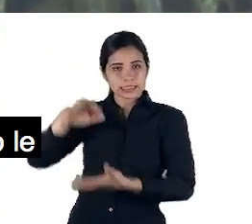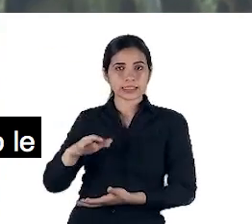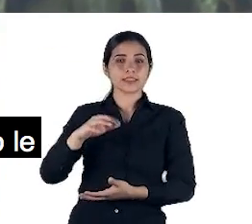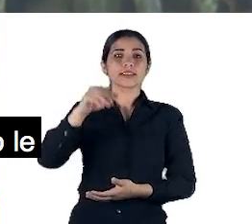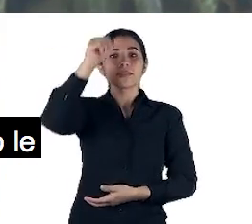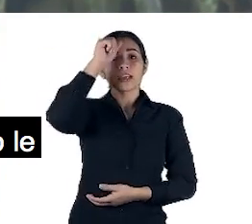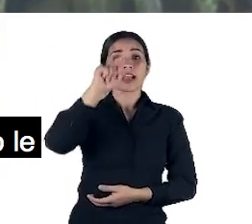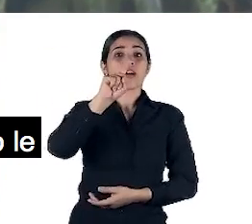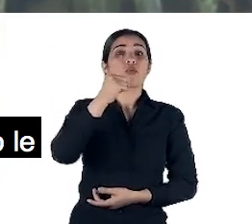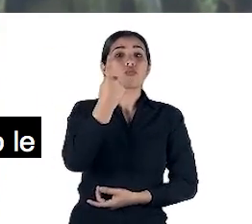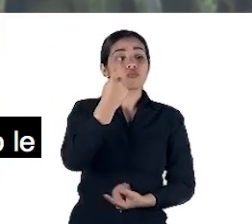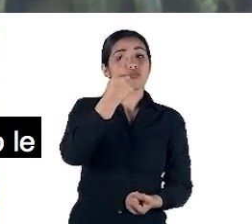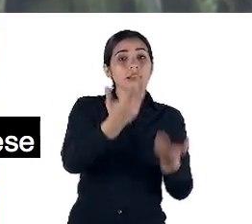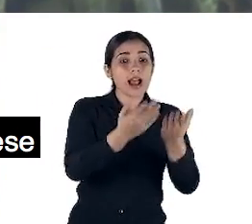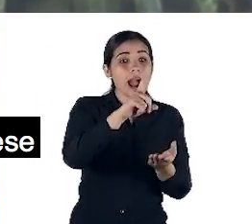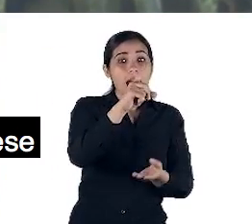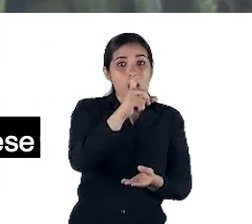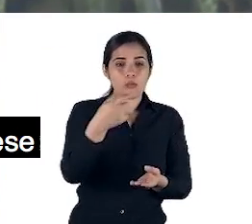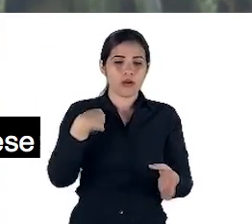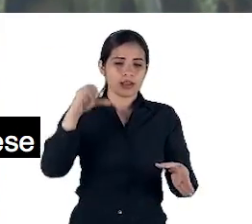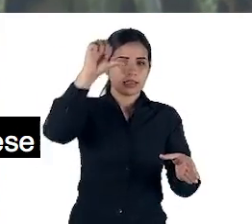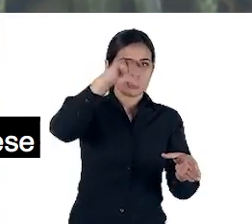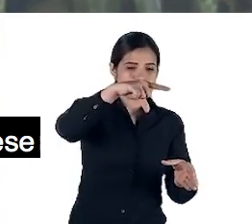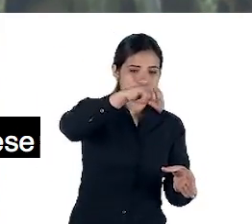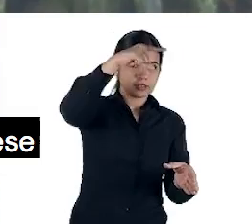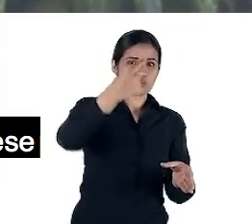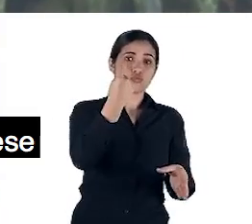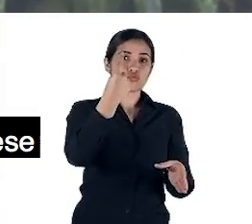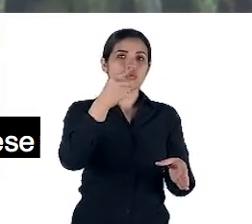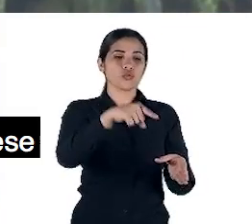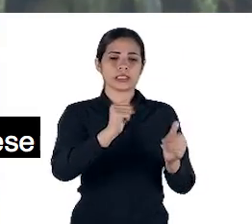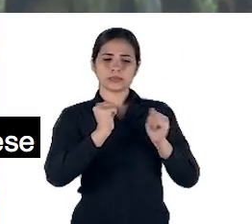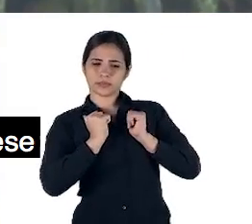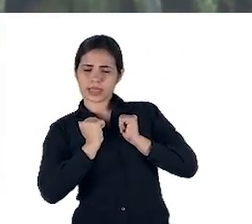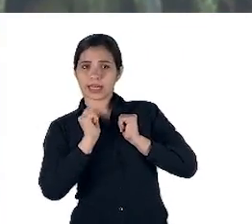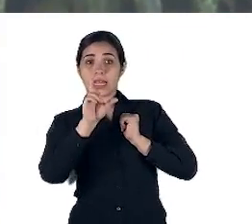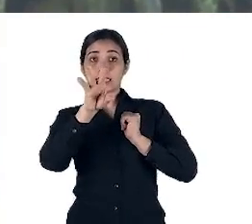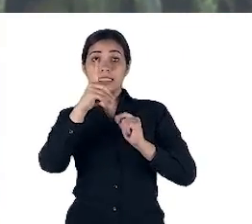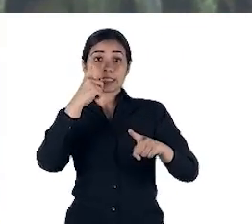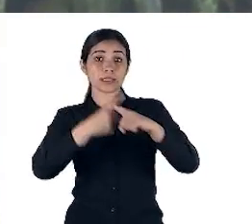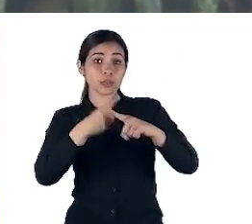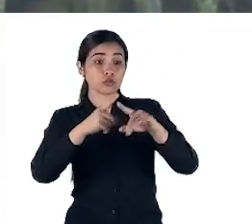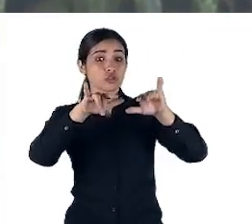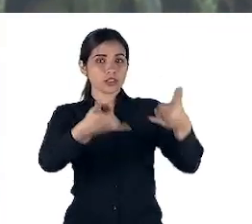10-15 minutos y se puede tomar. No le va a hacer nada al estómago. Para nada, ni siquiera tiene ese sabor